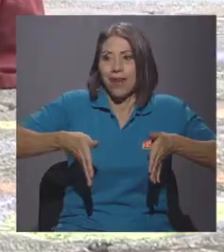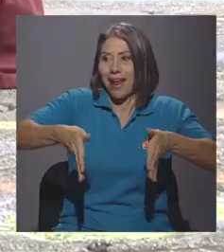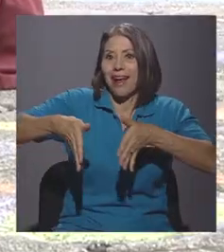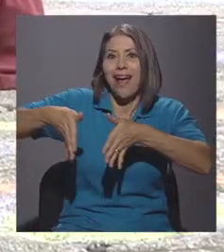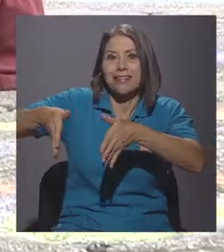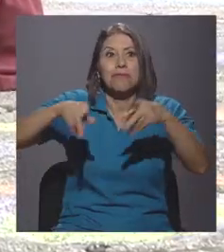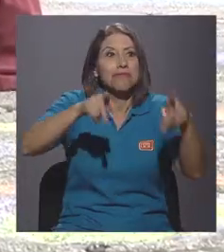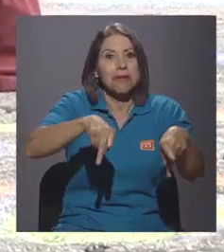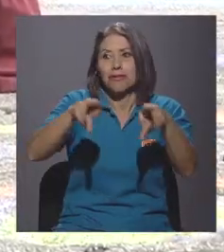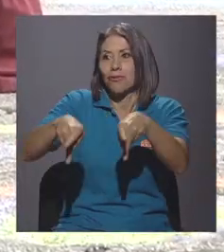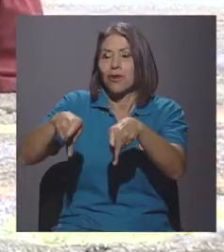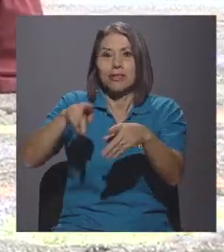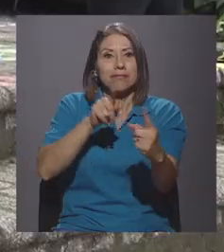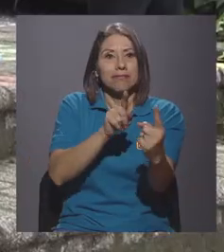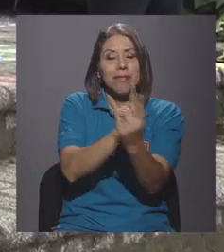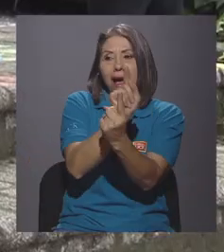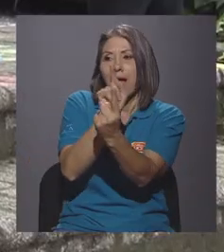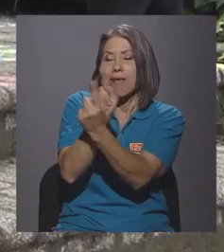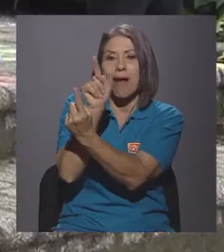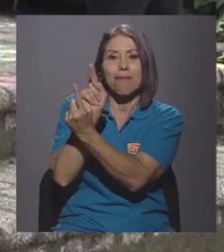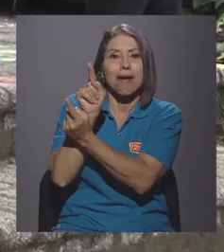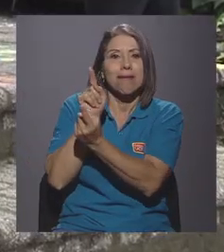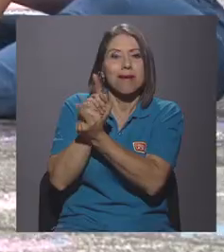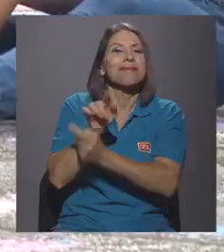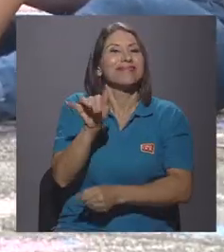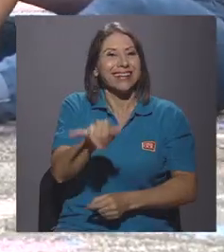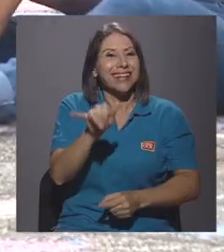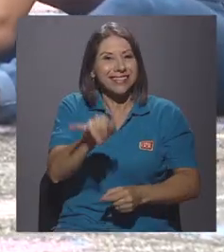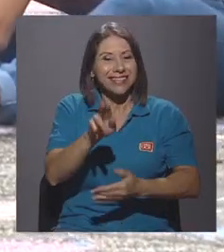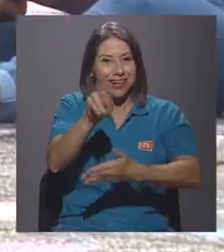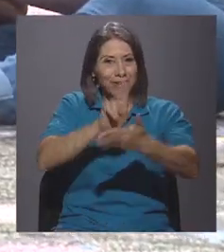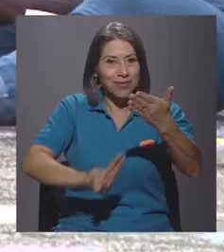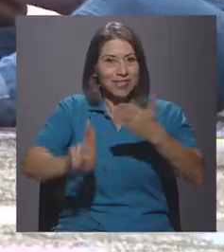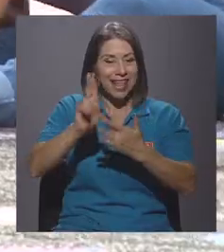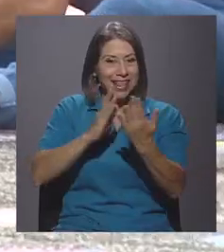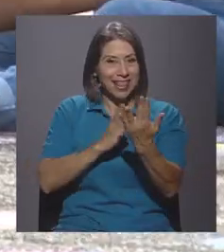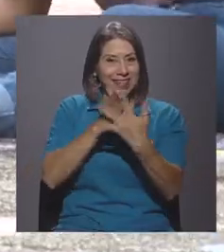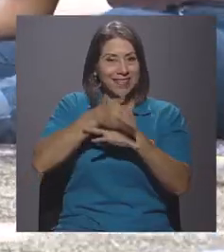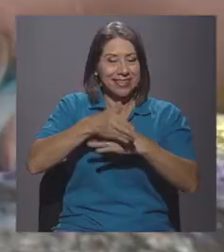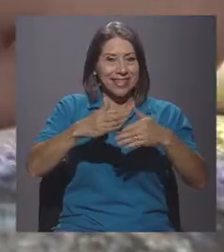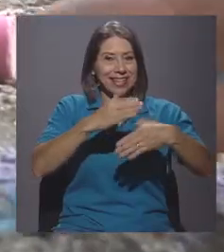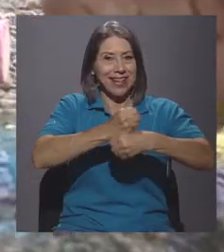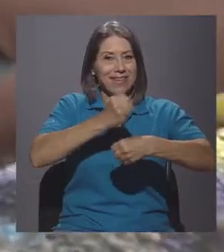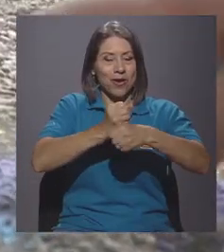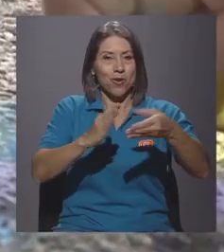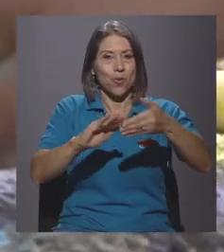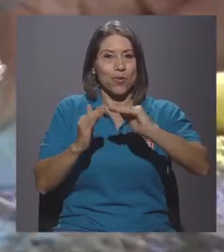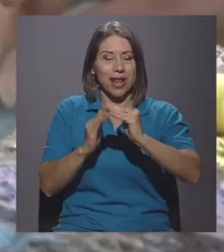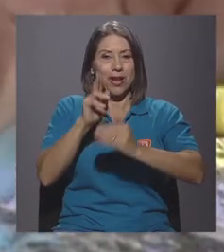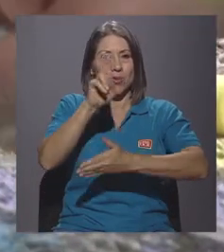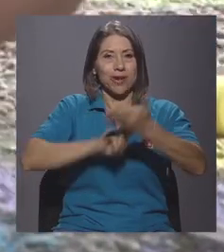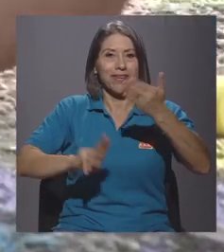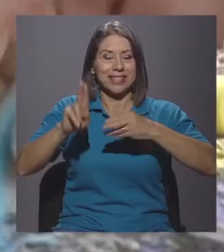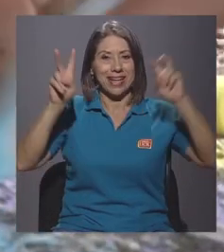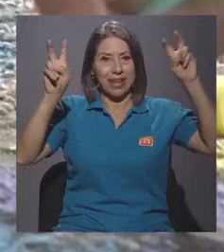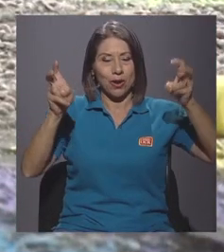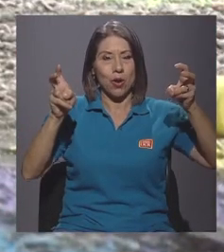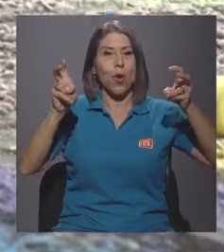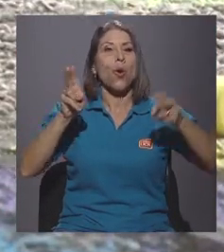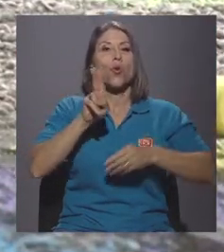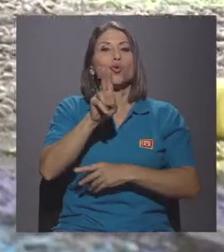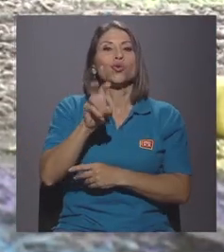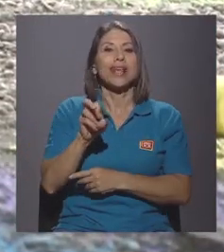ciudadanos costarricenses? Así lo hizo la universidad a través del trabajo comunal universitario UCR Pinta Costa Rica.